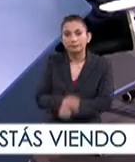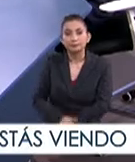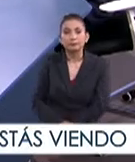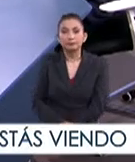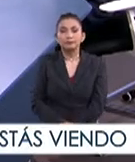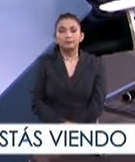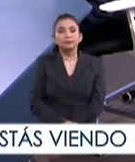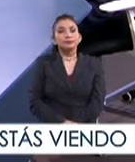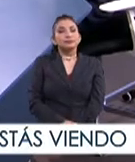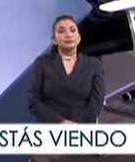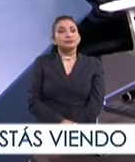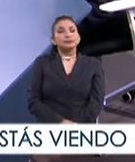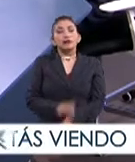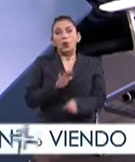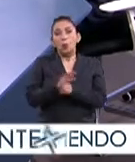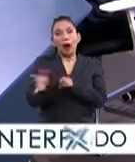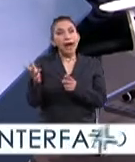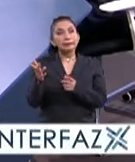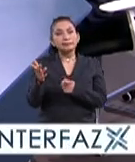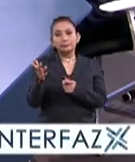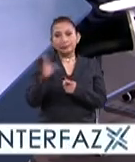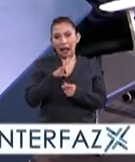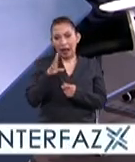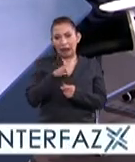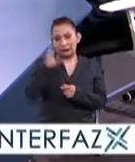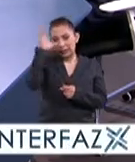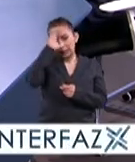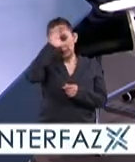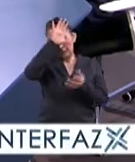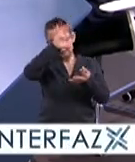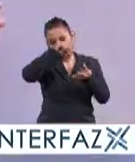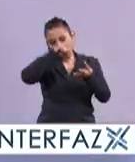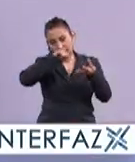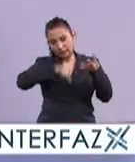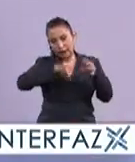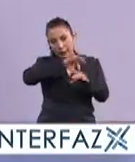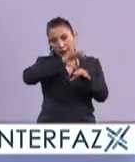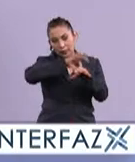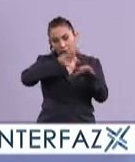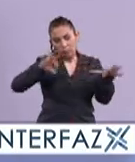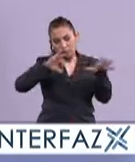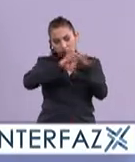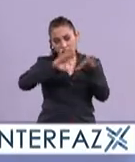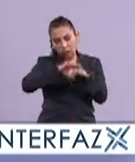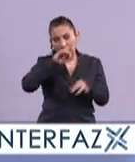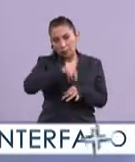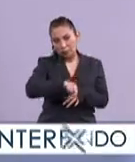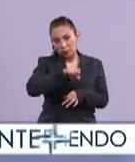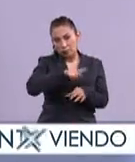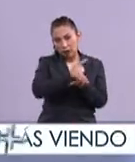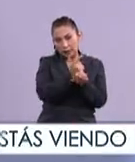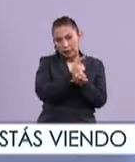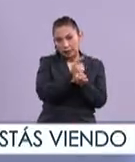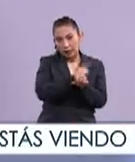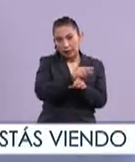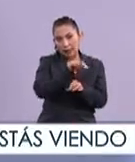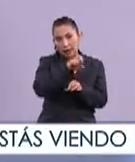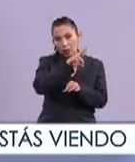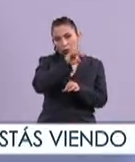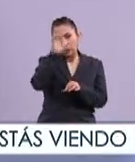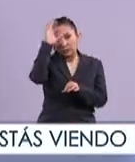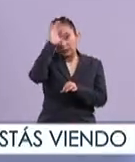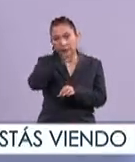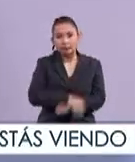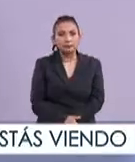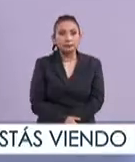Perfecto. ¿Cuáles son las principales ciencias y ramas de la medicina que confluyen en esta especialidad de las